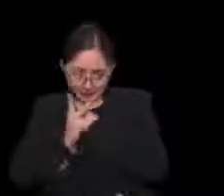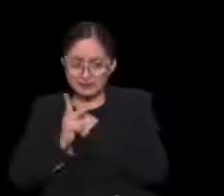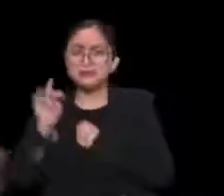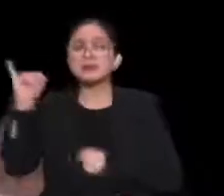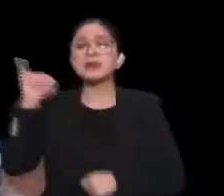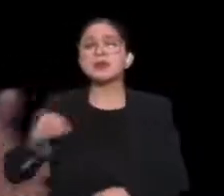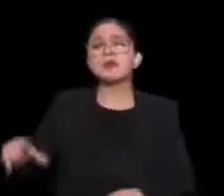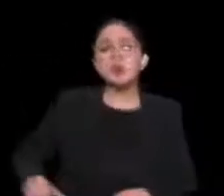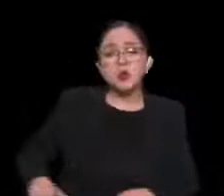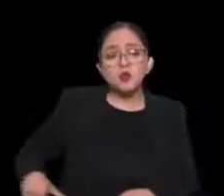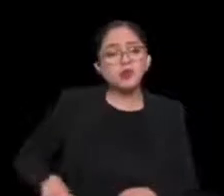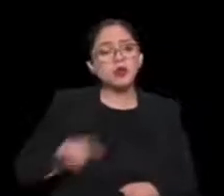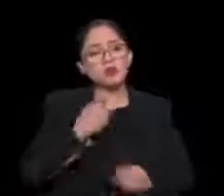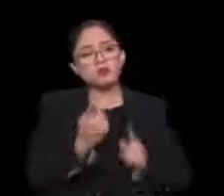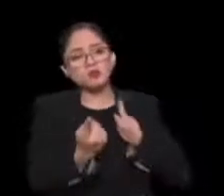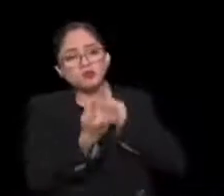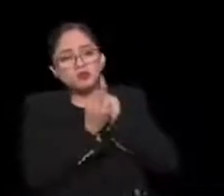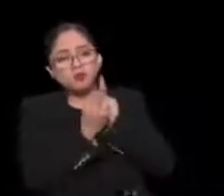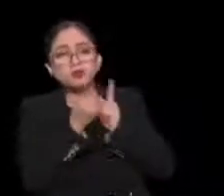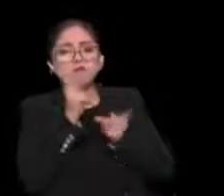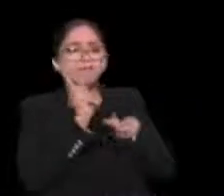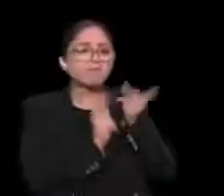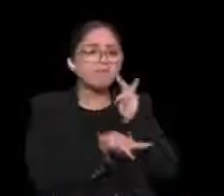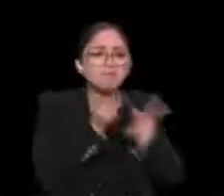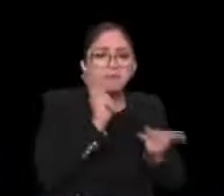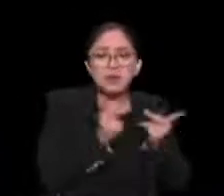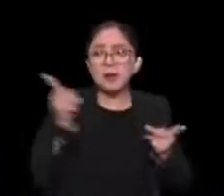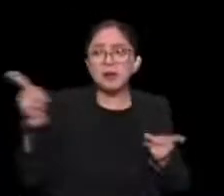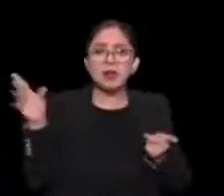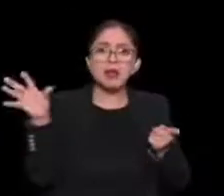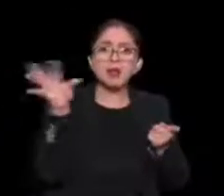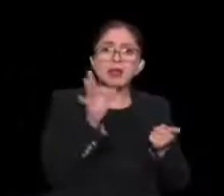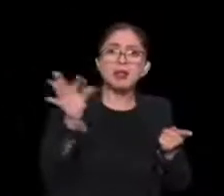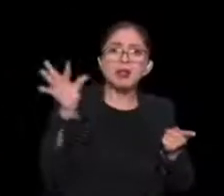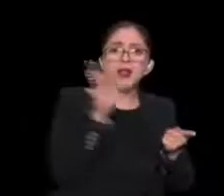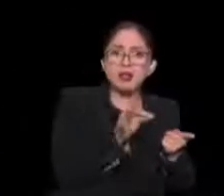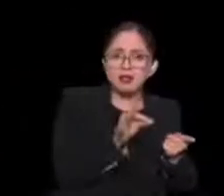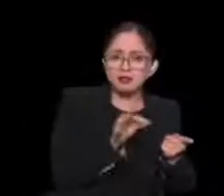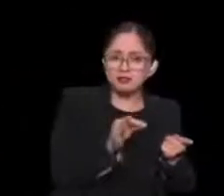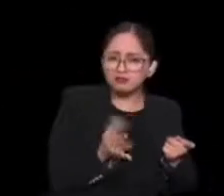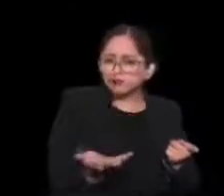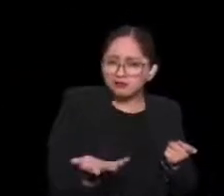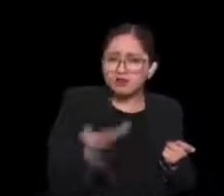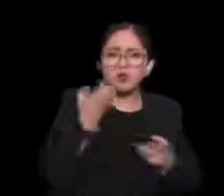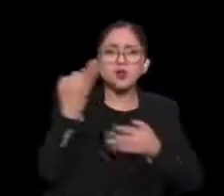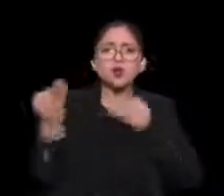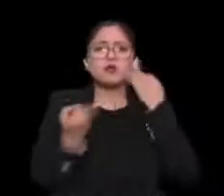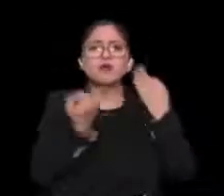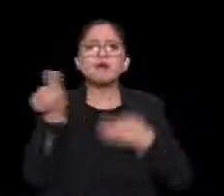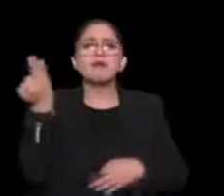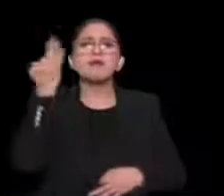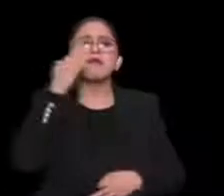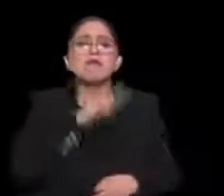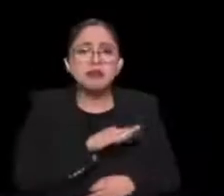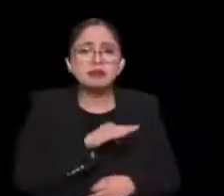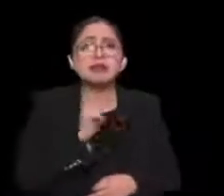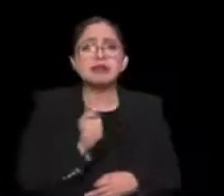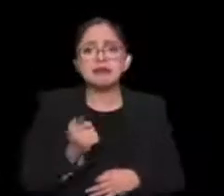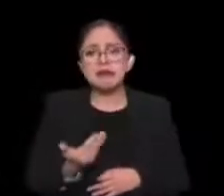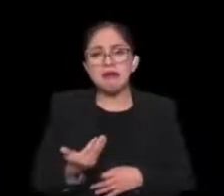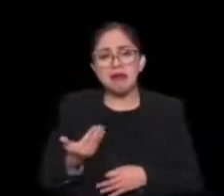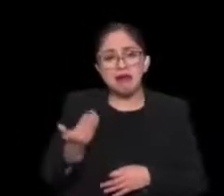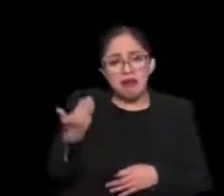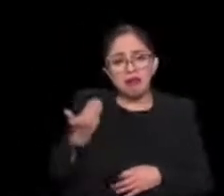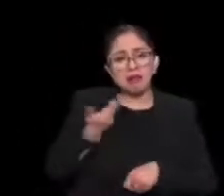entonces iban a dar a conocer todo lo que iba a ser el proceso. Lo que hemos visto es que las noticias falsas empiezan a correr antes de que se